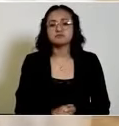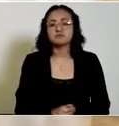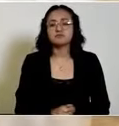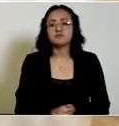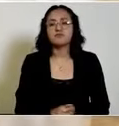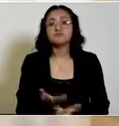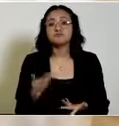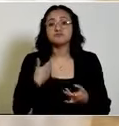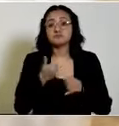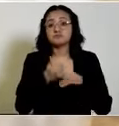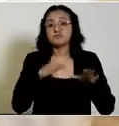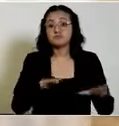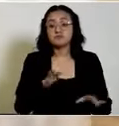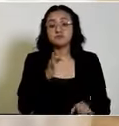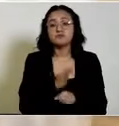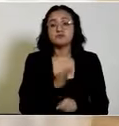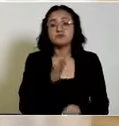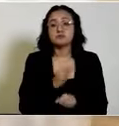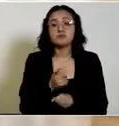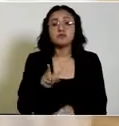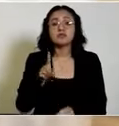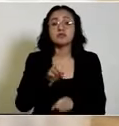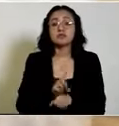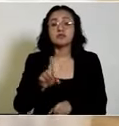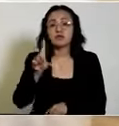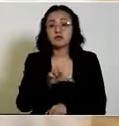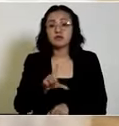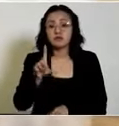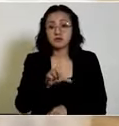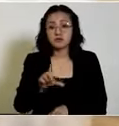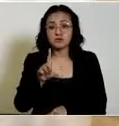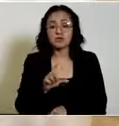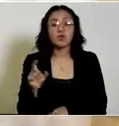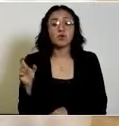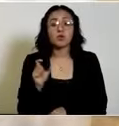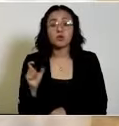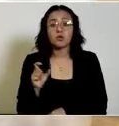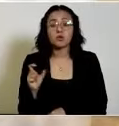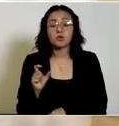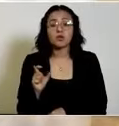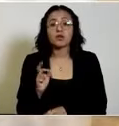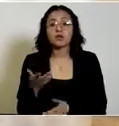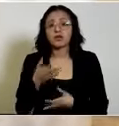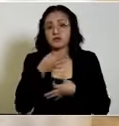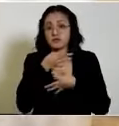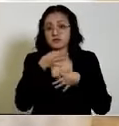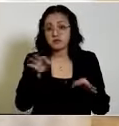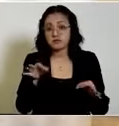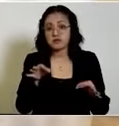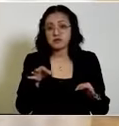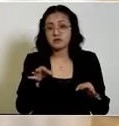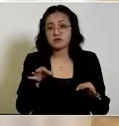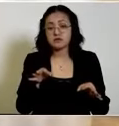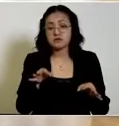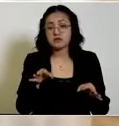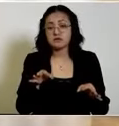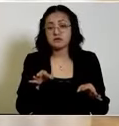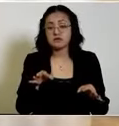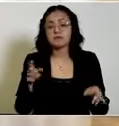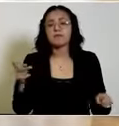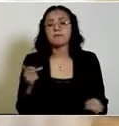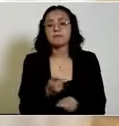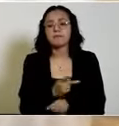e informar que sería el día lunes cuando anunciaremos la